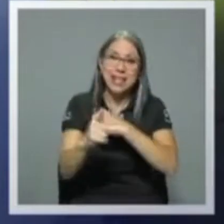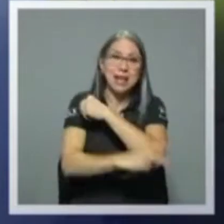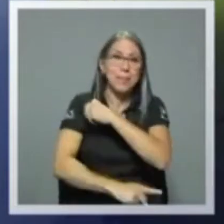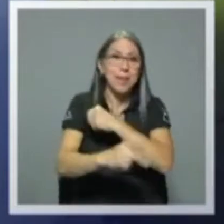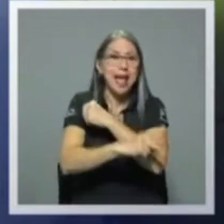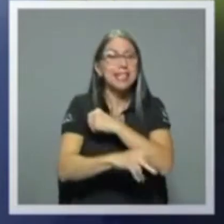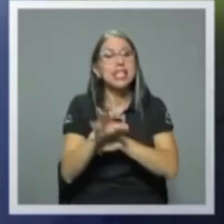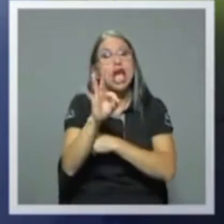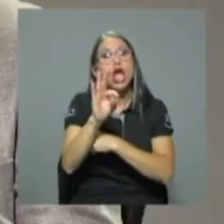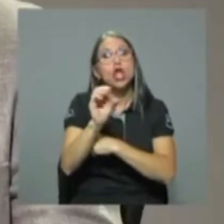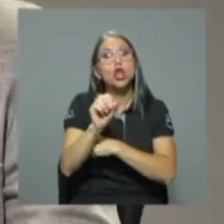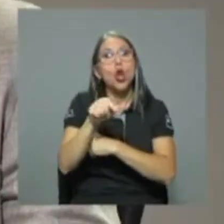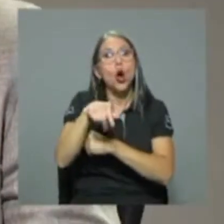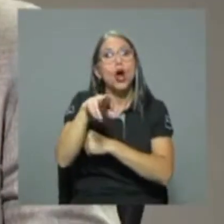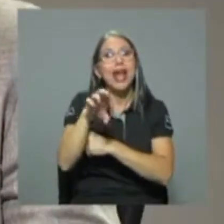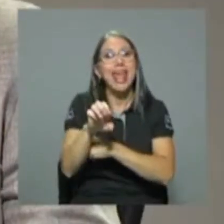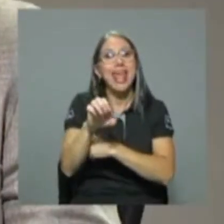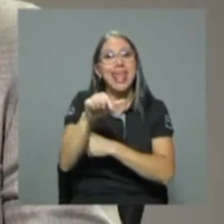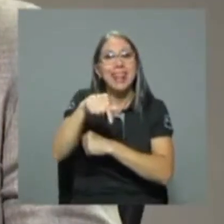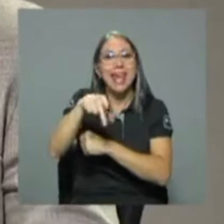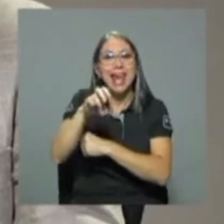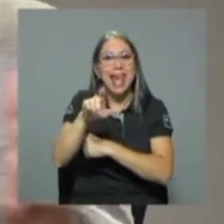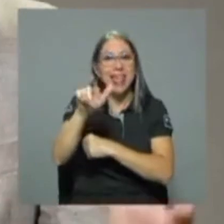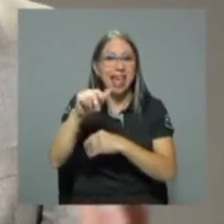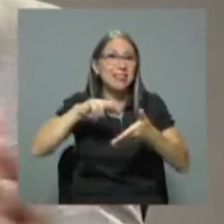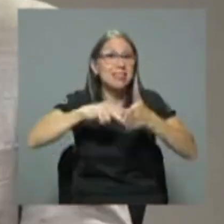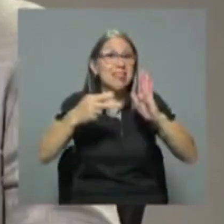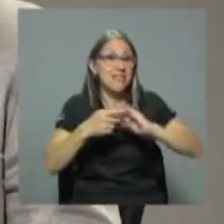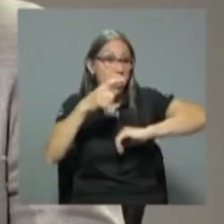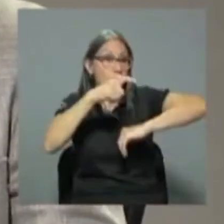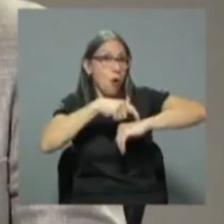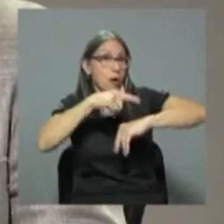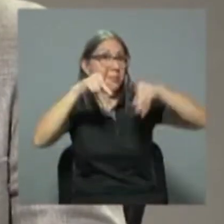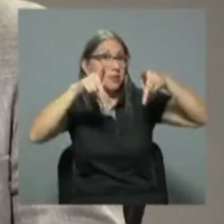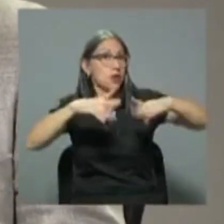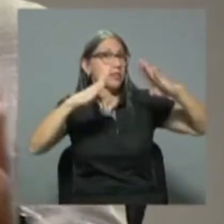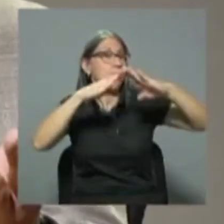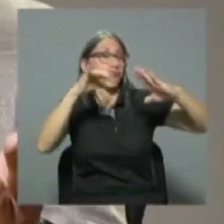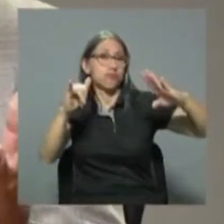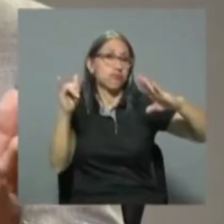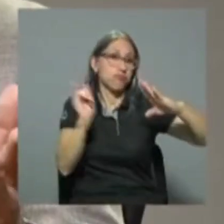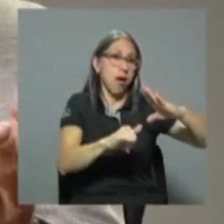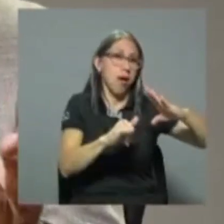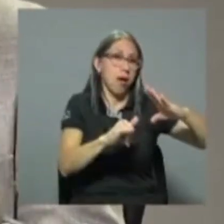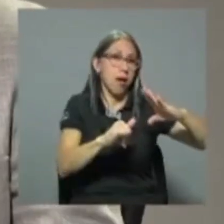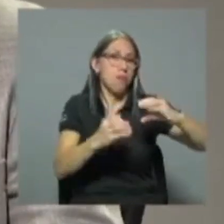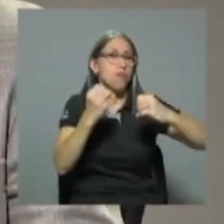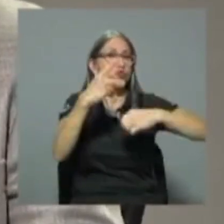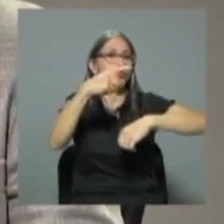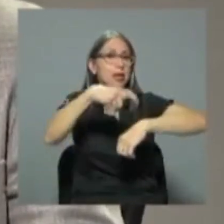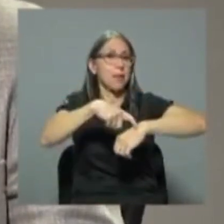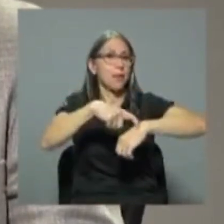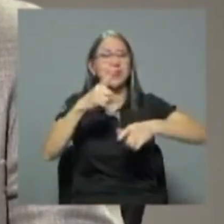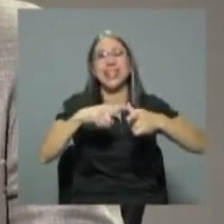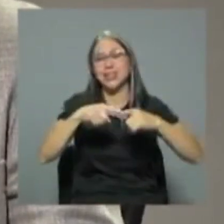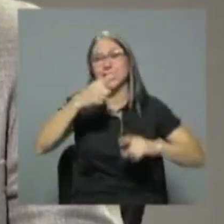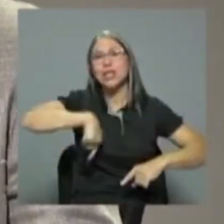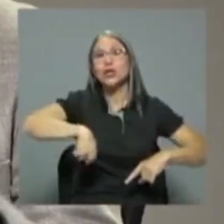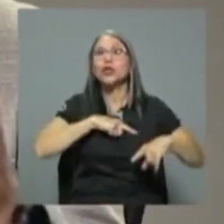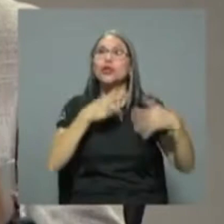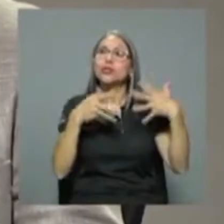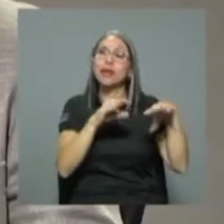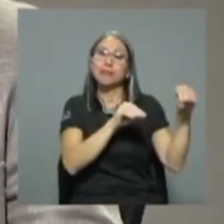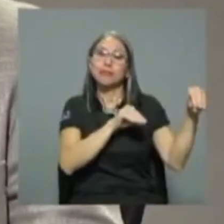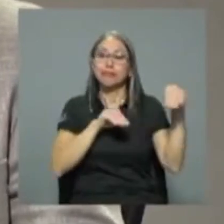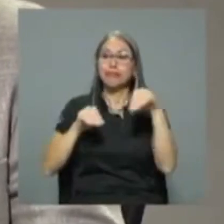por muchísimos años. Entonces, básicamente, nos vamos a la casa. No me hubiera imaginado lo que es administrar esta